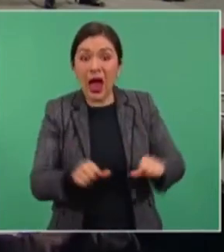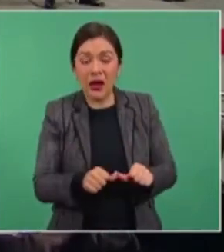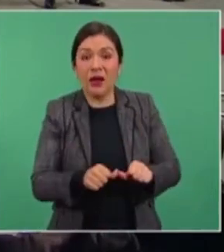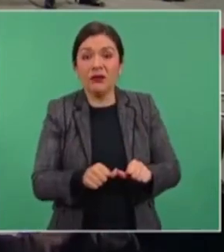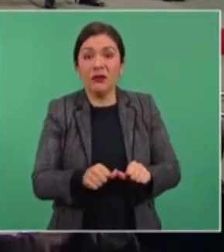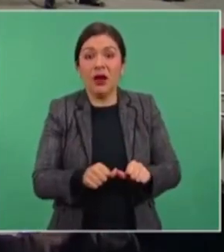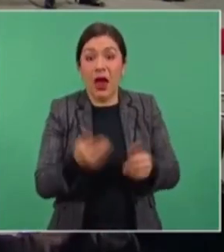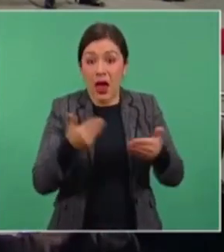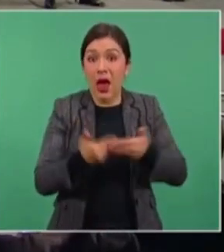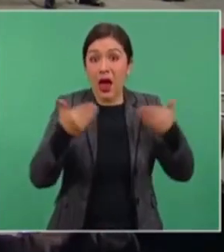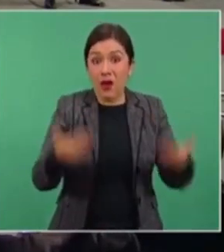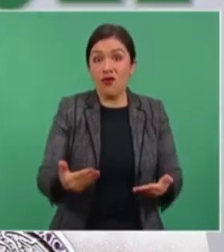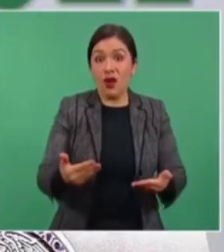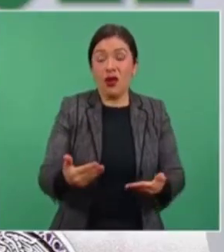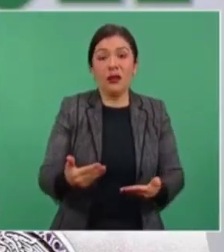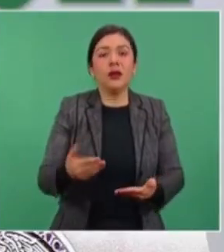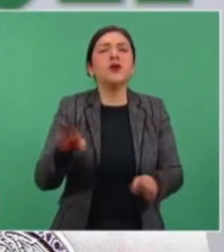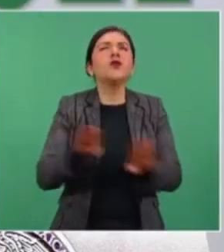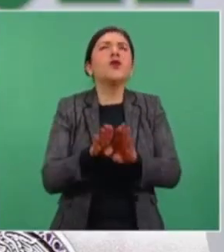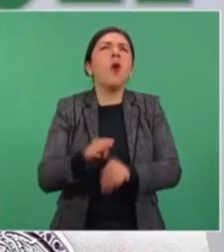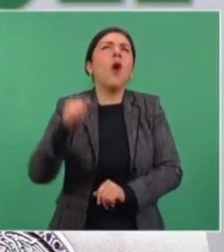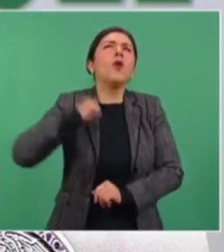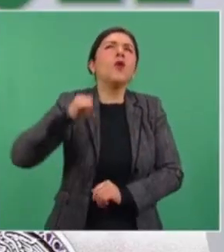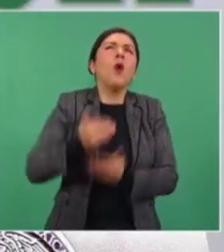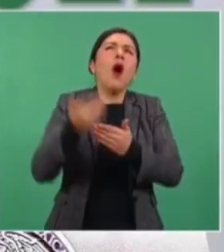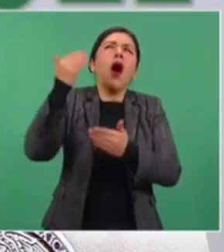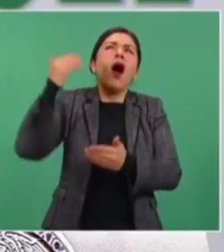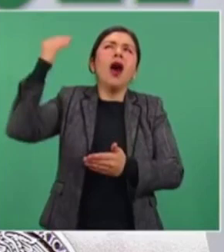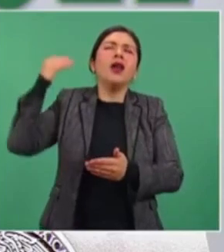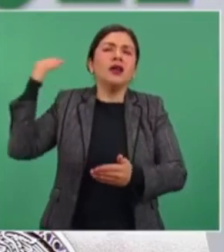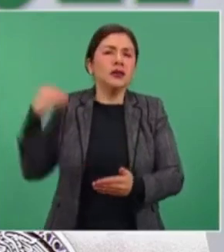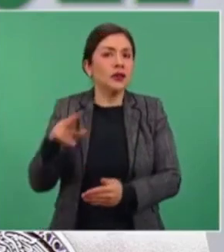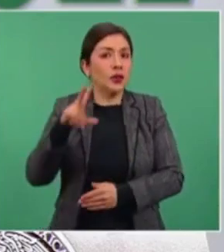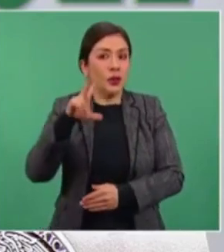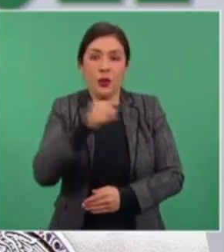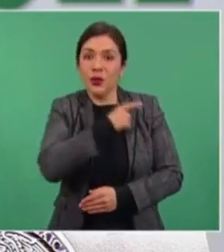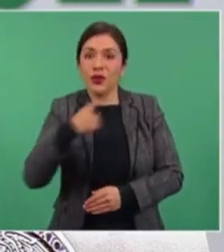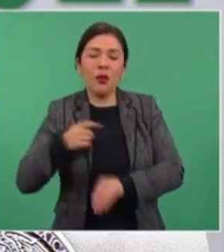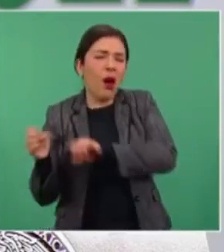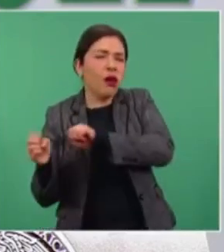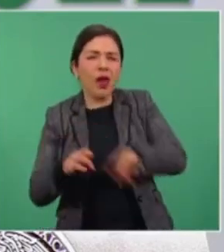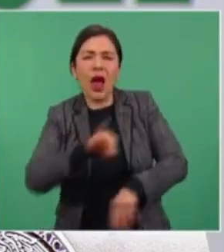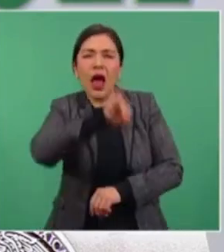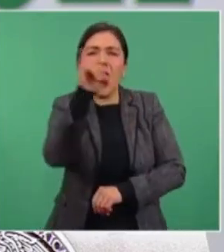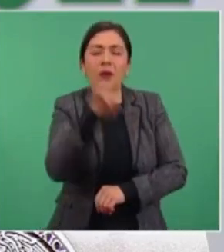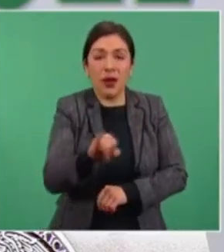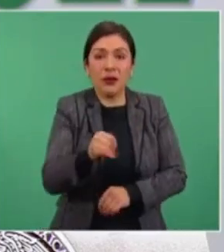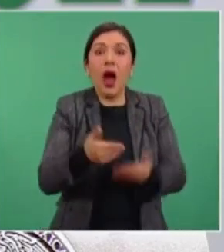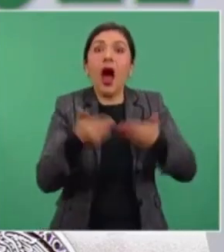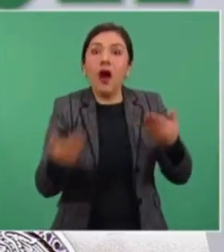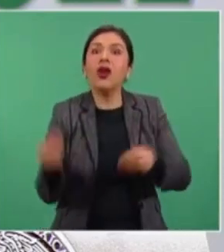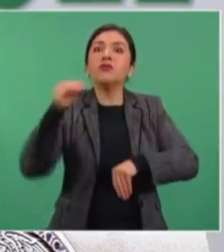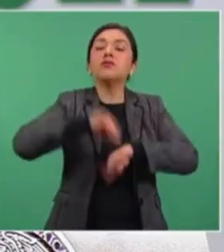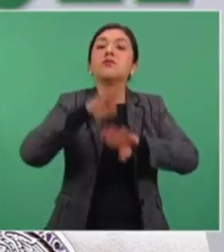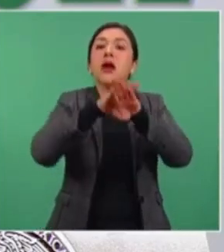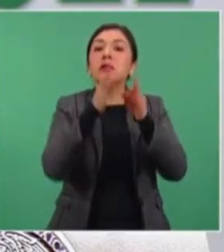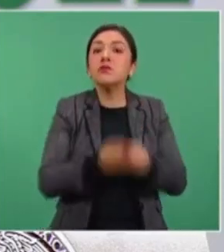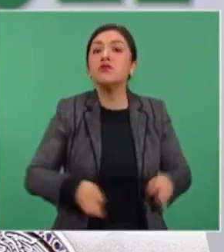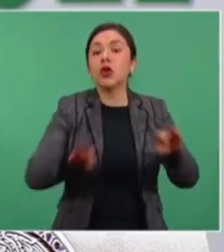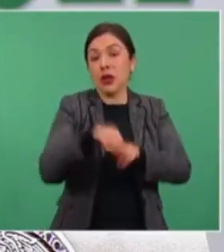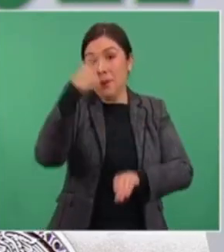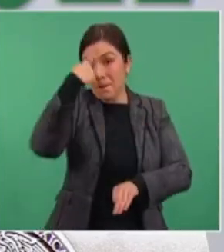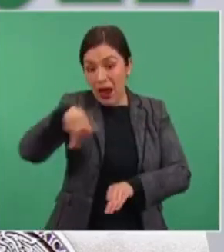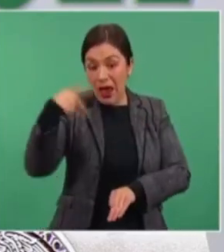hoy, como no debió haber dejado de estar nunca, en un primer plano de interés para el desarrollo de la